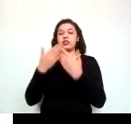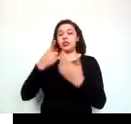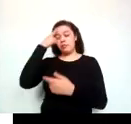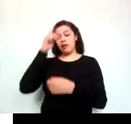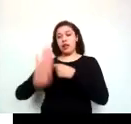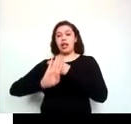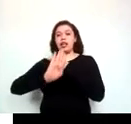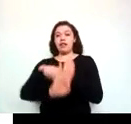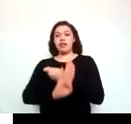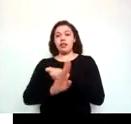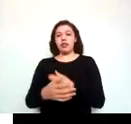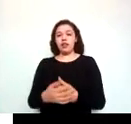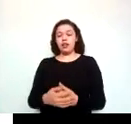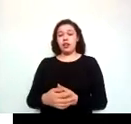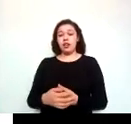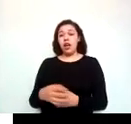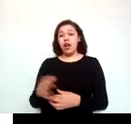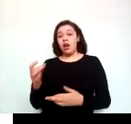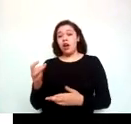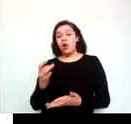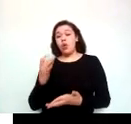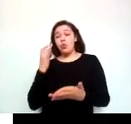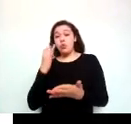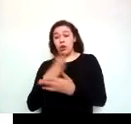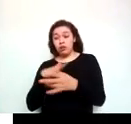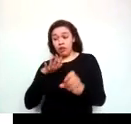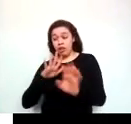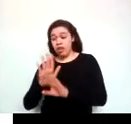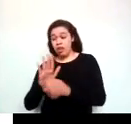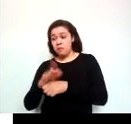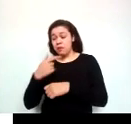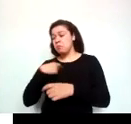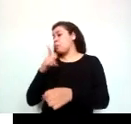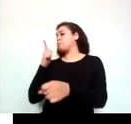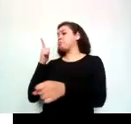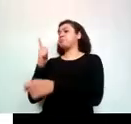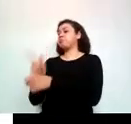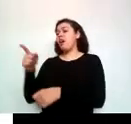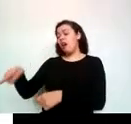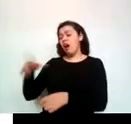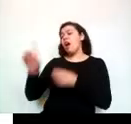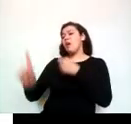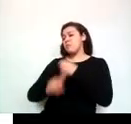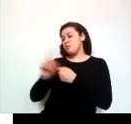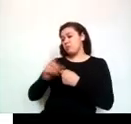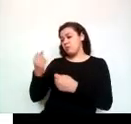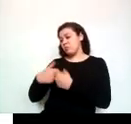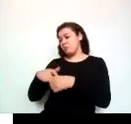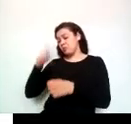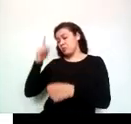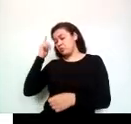Por supuesto, no es suficiente hacer la detección y saber que existen los factores de riesgo psicosocial